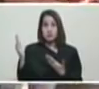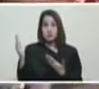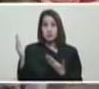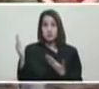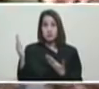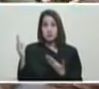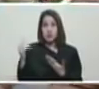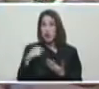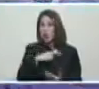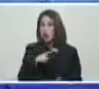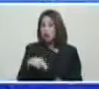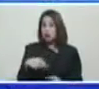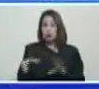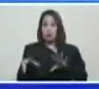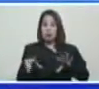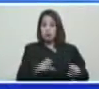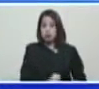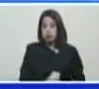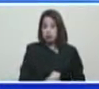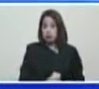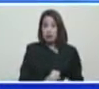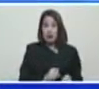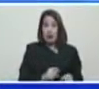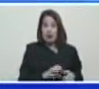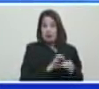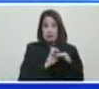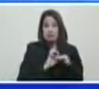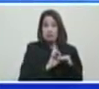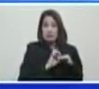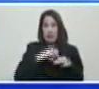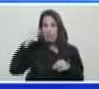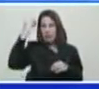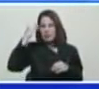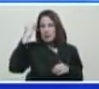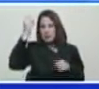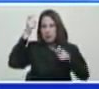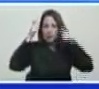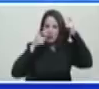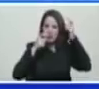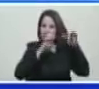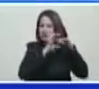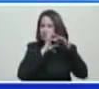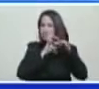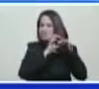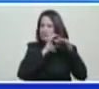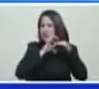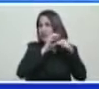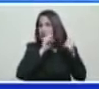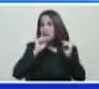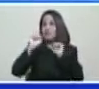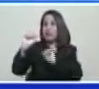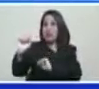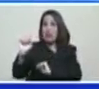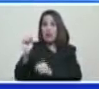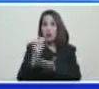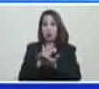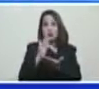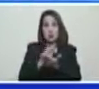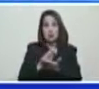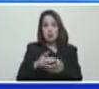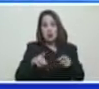tienen que aferrarse al legado de Chávez tenemos que aferrarnos al legado de Chávez porque es un legado